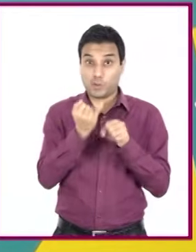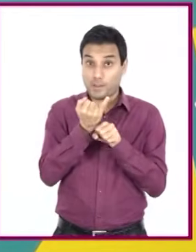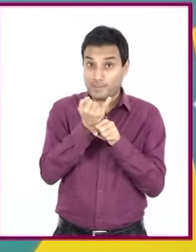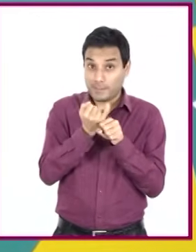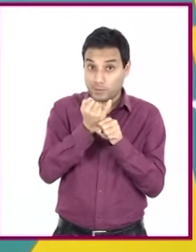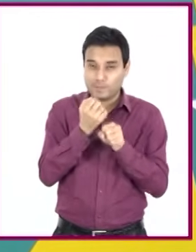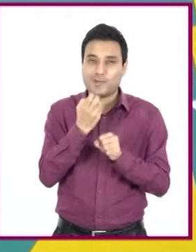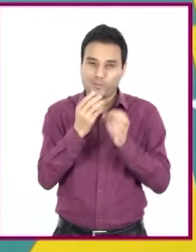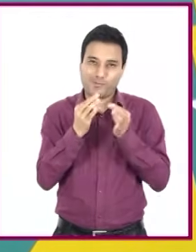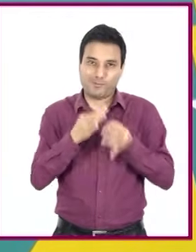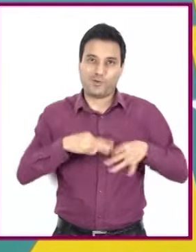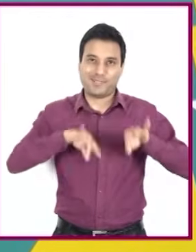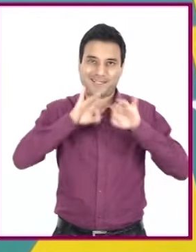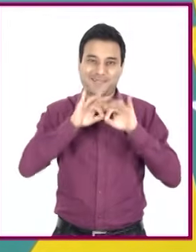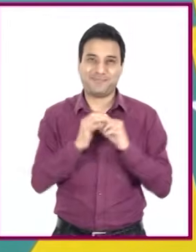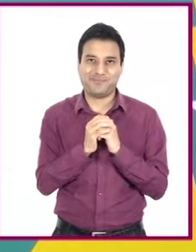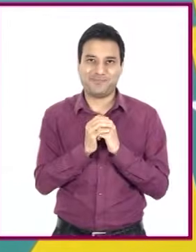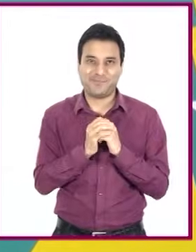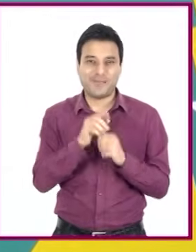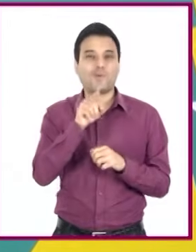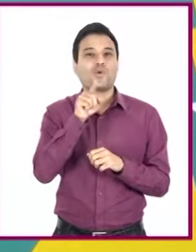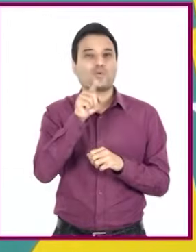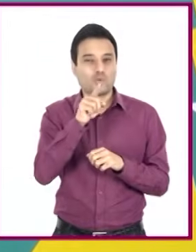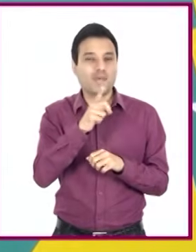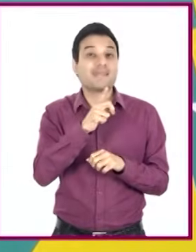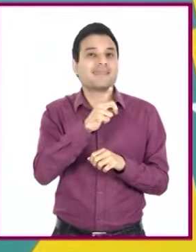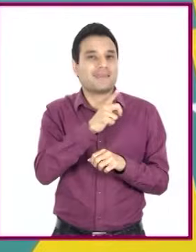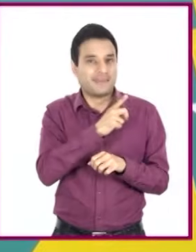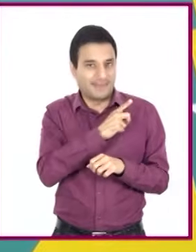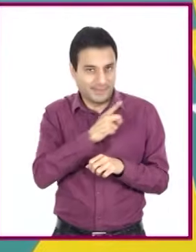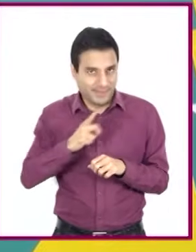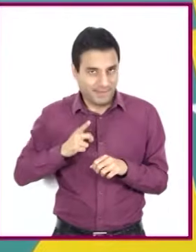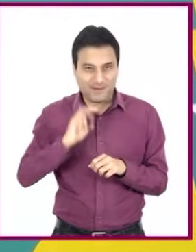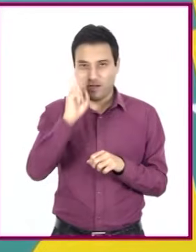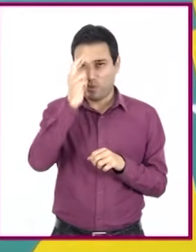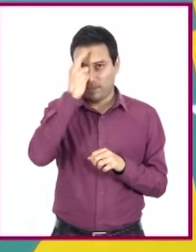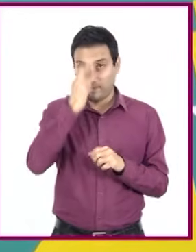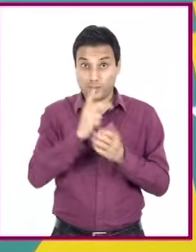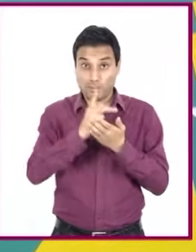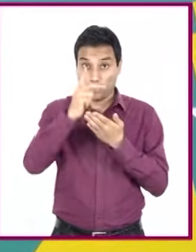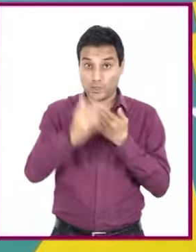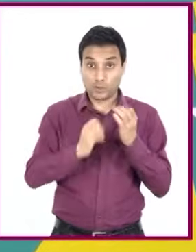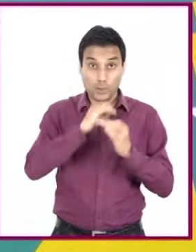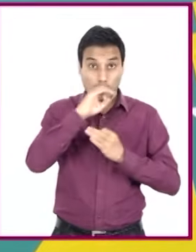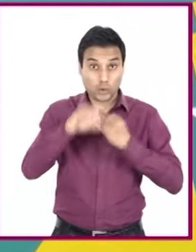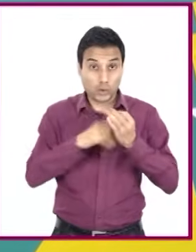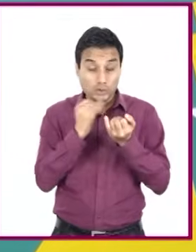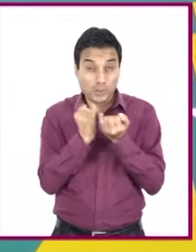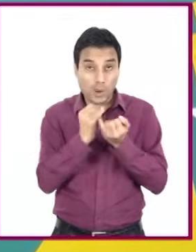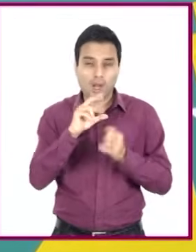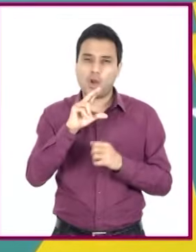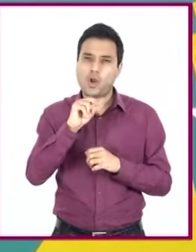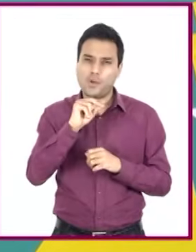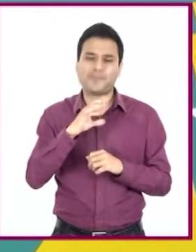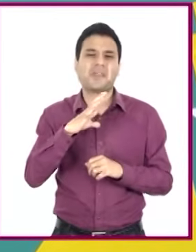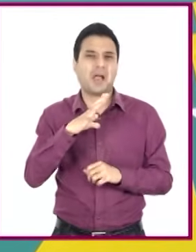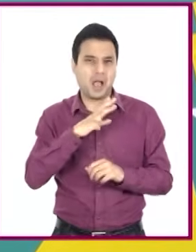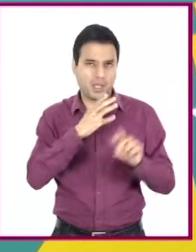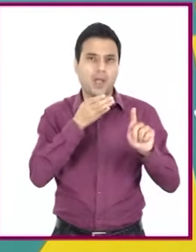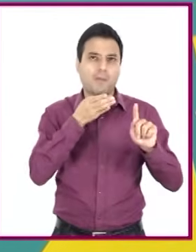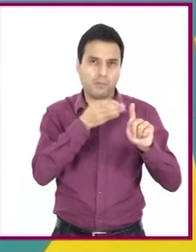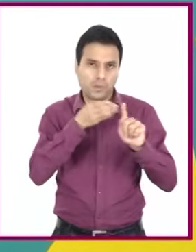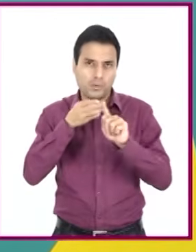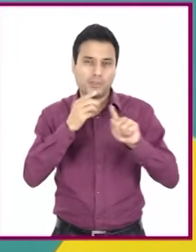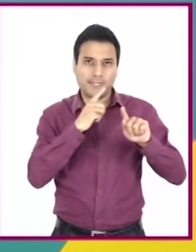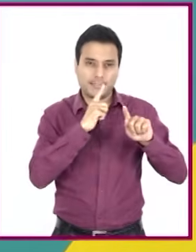buena opción. Sin embargo, debemos decirle que no todos los proyectos son iguales. Estos van encaminados a un propósito específico